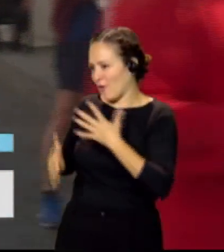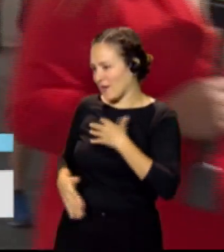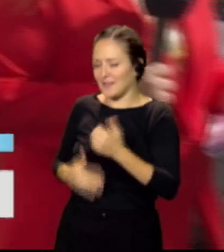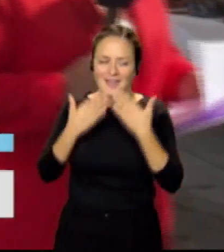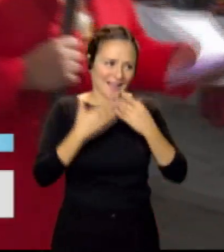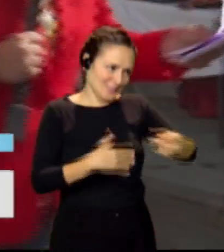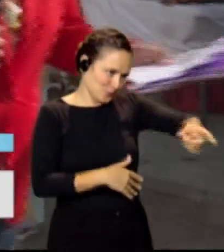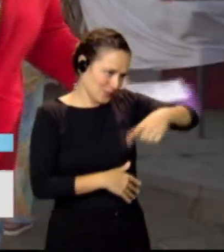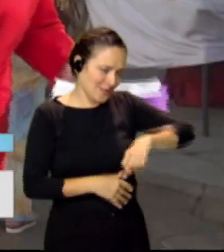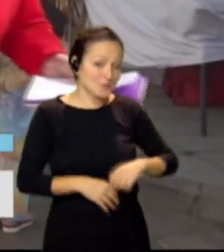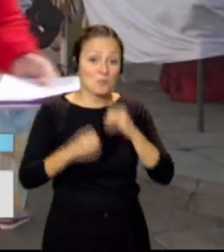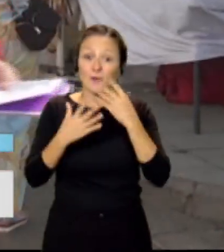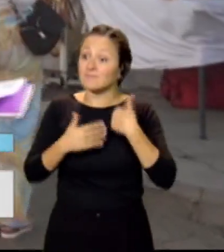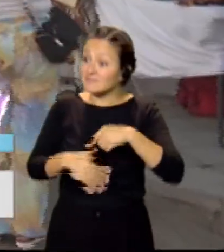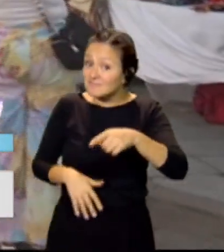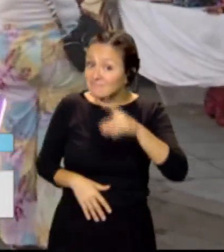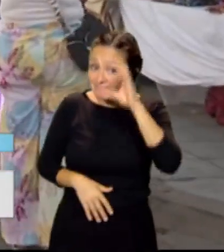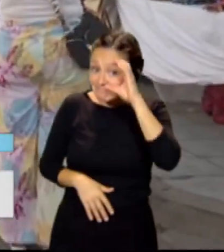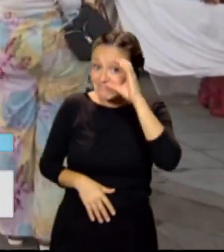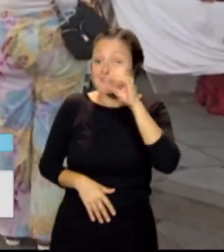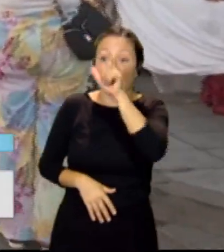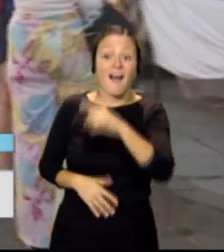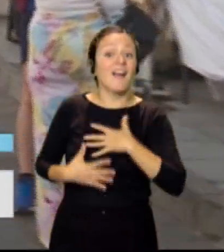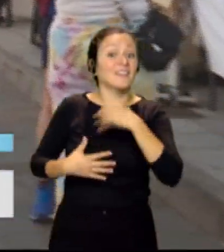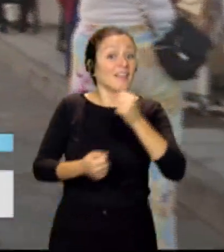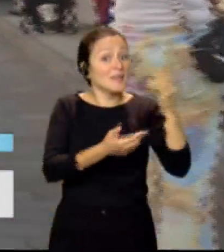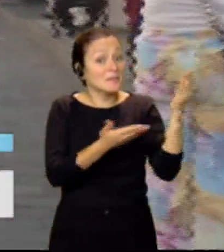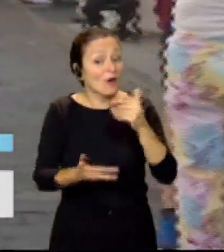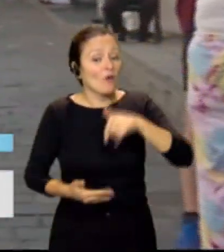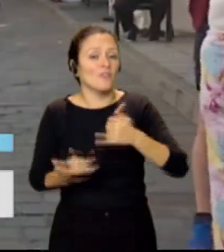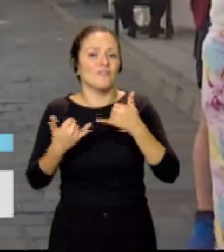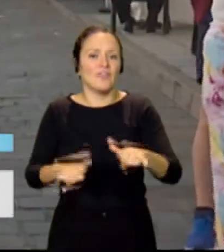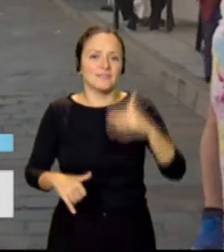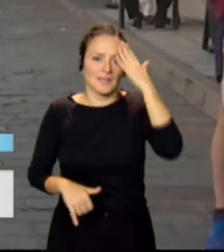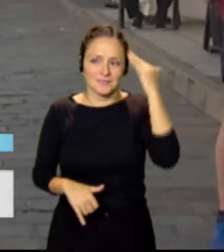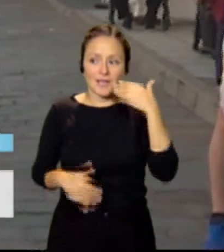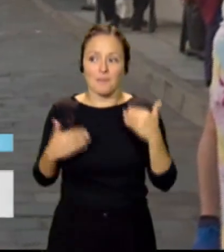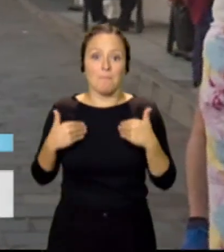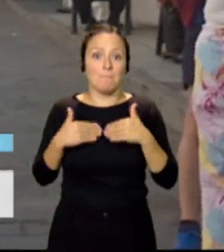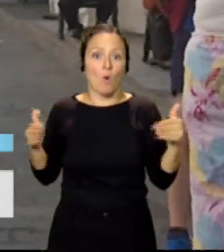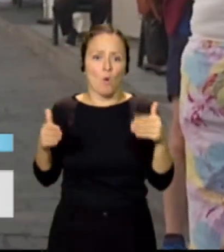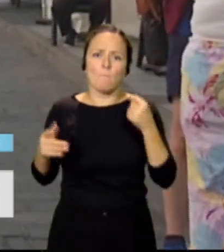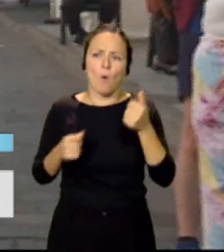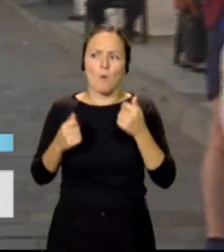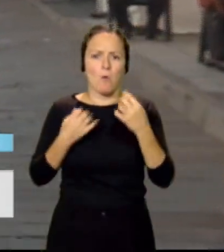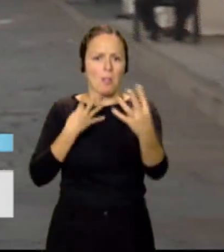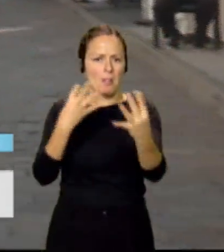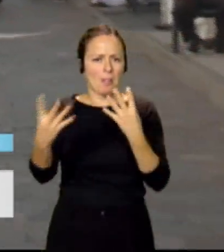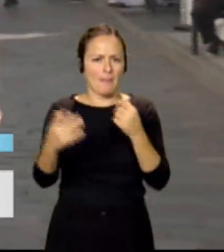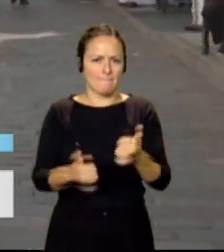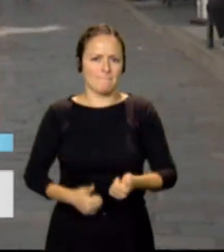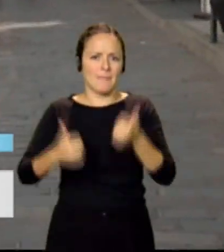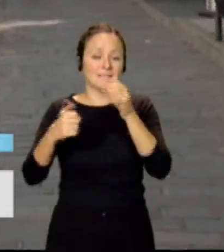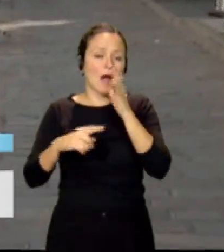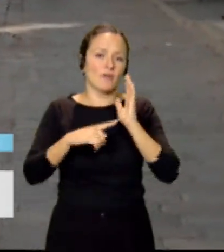ya está la invitación del alcalde. La fiesta está comenzando aquí hoy en Telde. Poco a poco se está animando más la gente. Ahora mismo está la